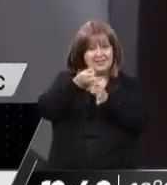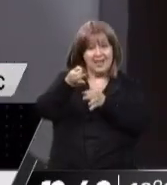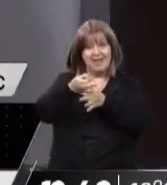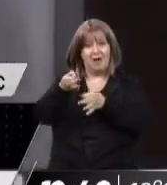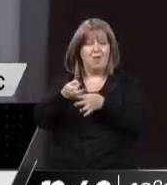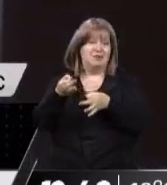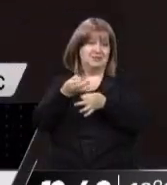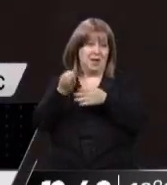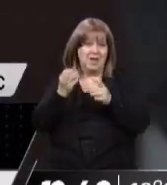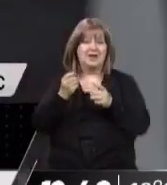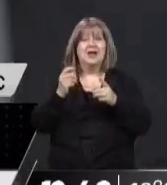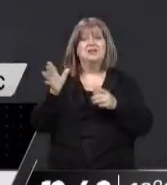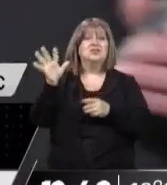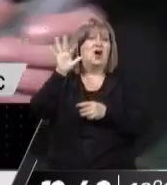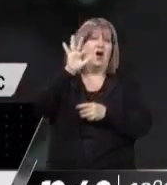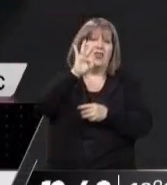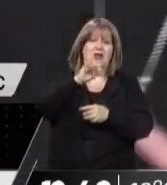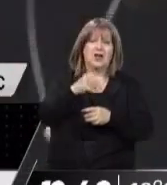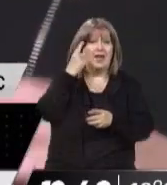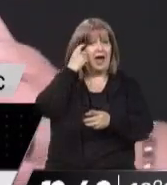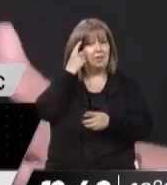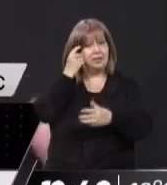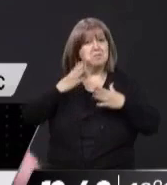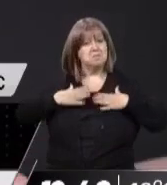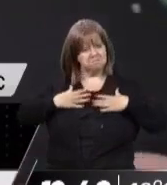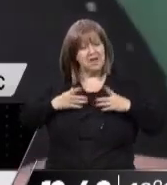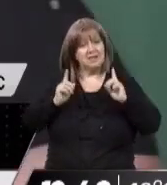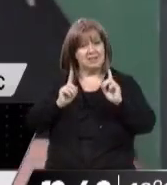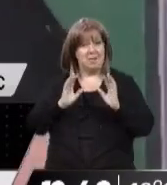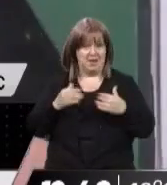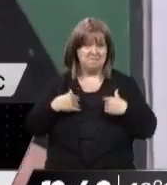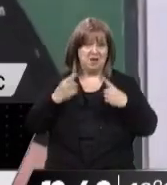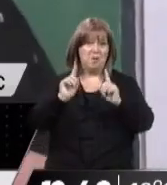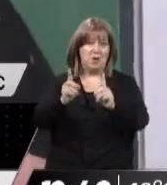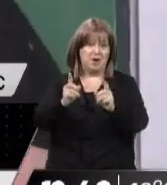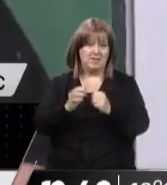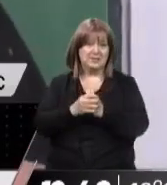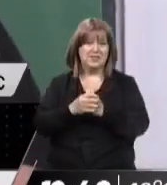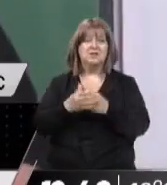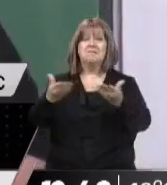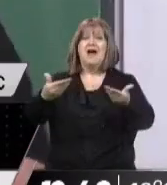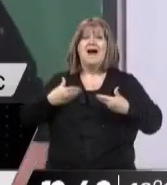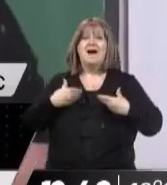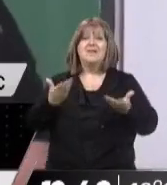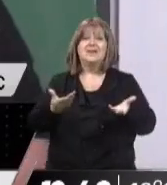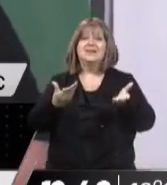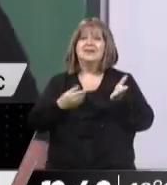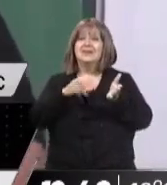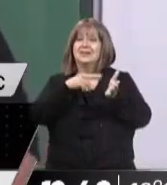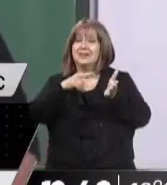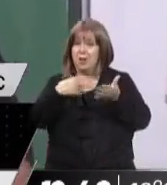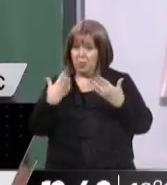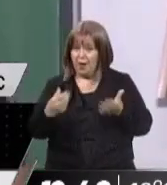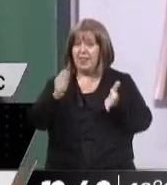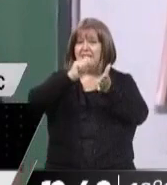como docentes. Todos los días es un nuevo aprendizaje para nosotros. Calculo que para ellos también, porque cuando aprenden y nos demuestran que aprenden, nosotros felices.